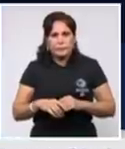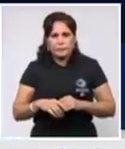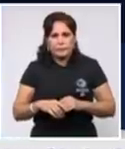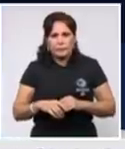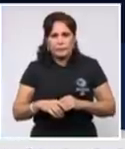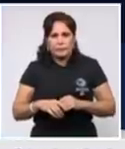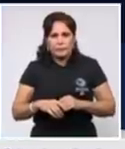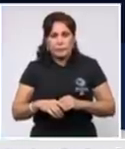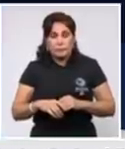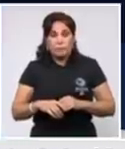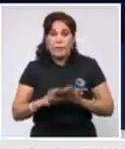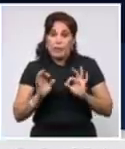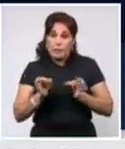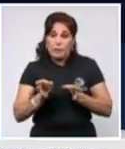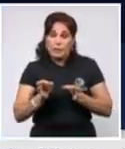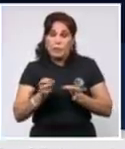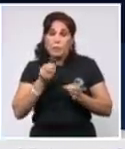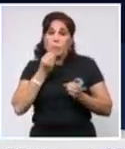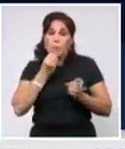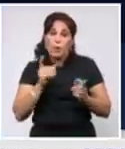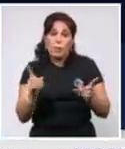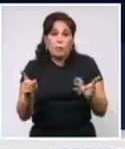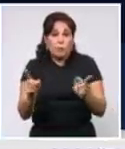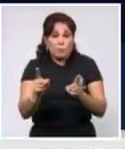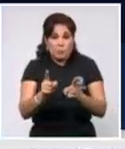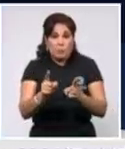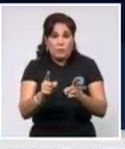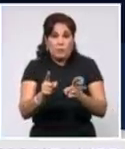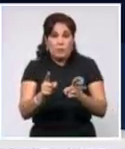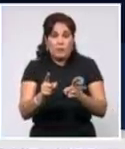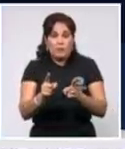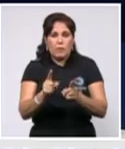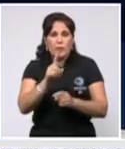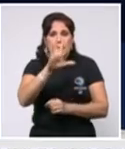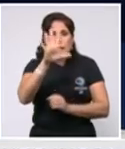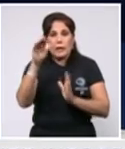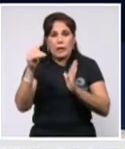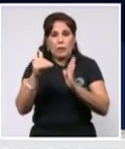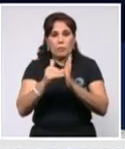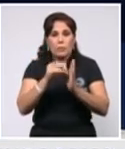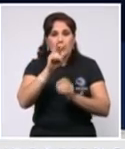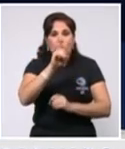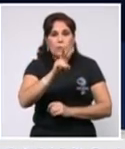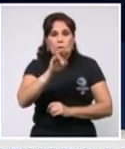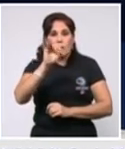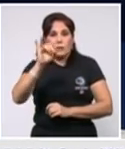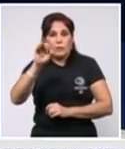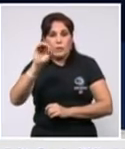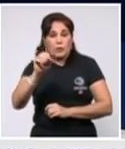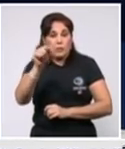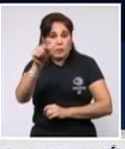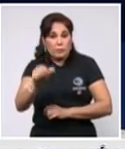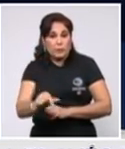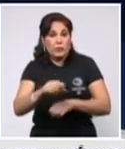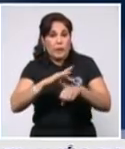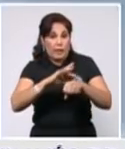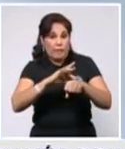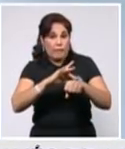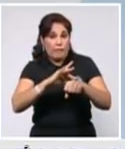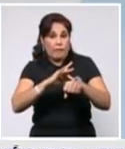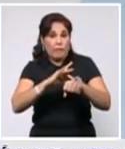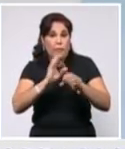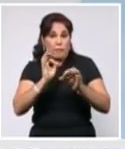De esta forma podemos resumir que de los 5.270 pacientes diagnosticados con la